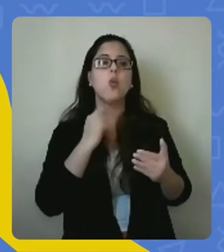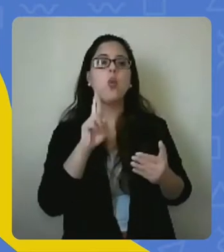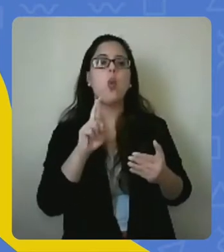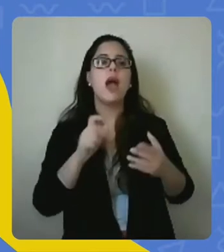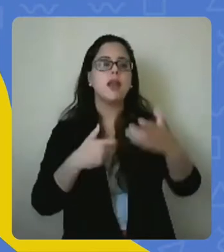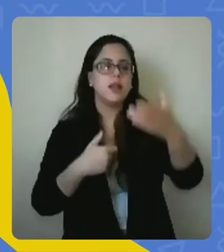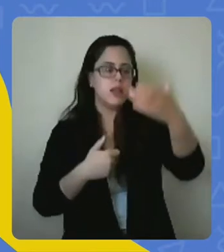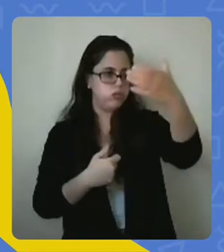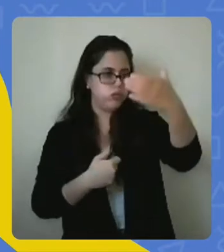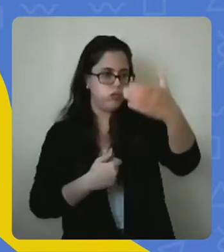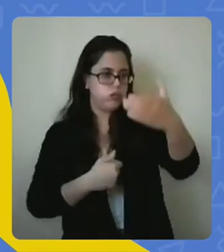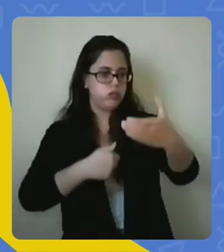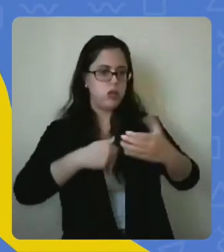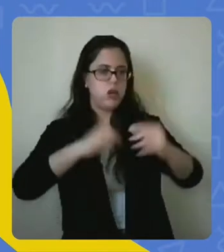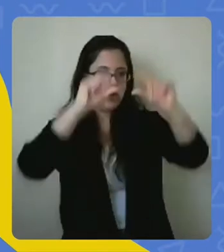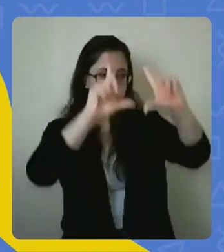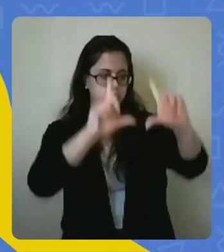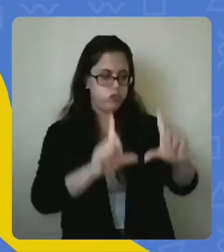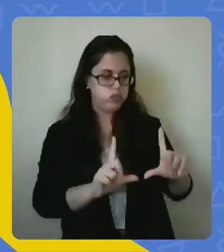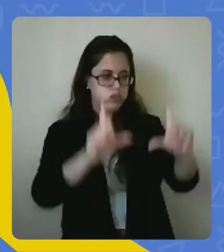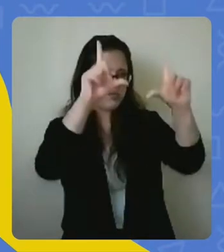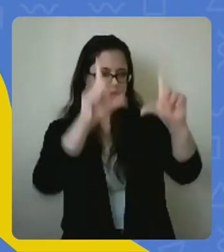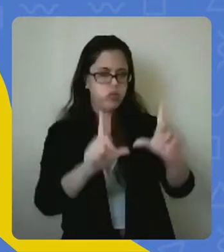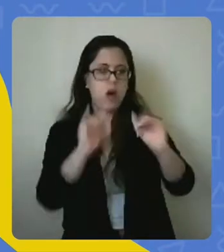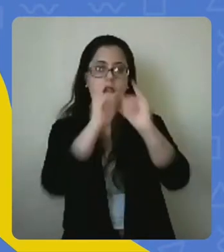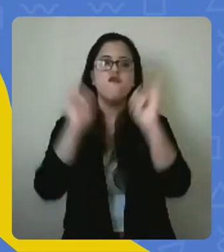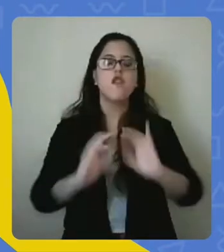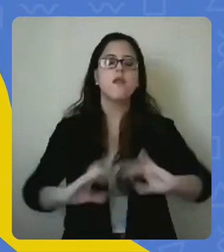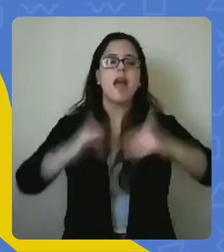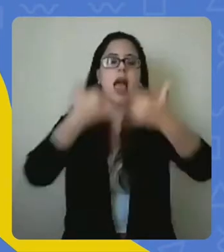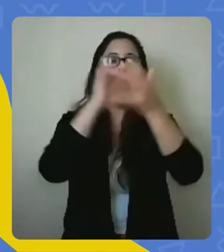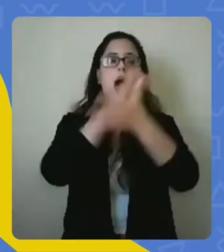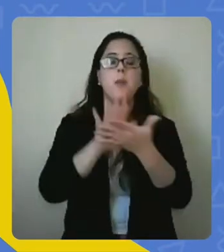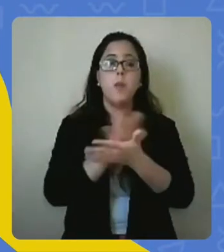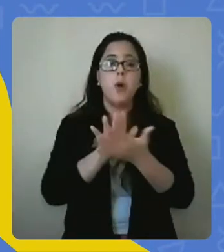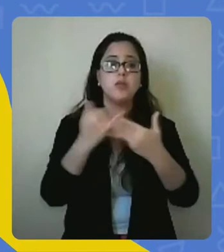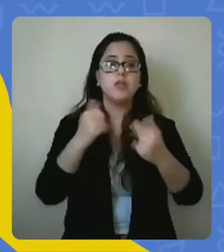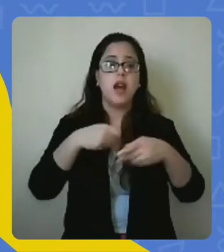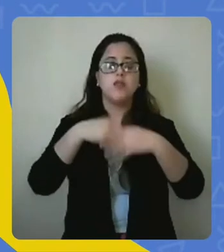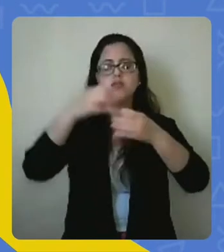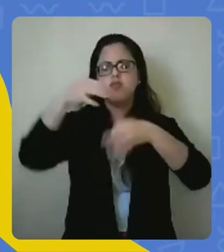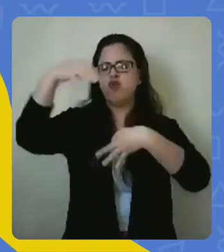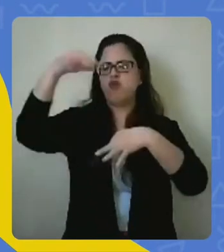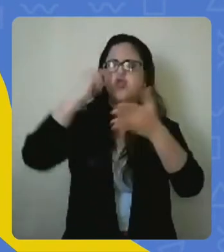publicar formas de jugar, ya para que en el fondo, si de pronto el folletito me parece que